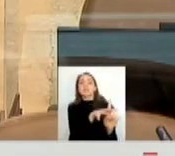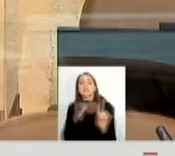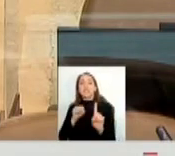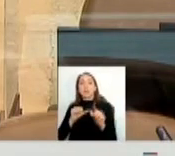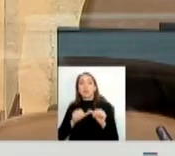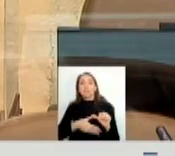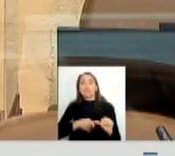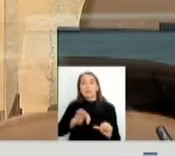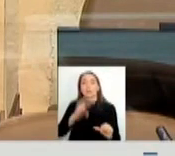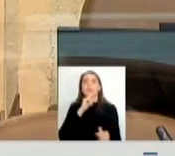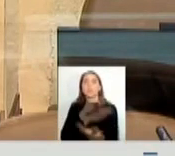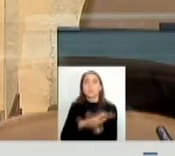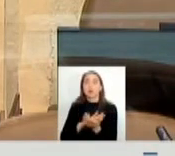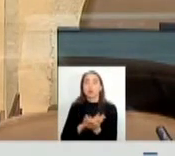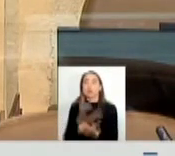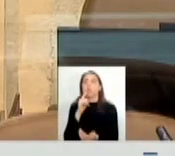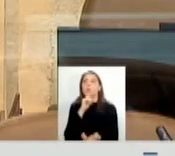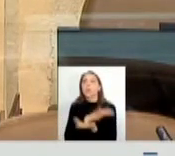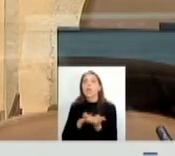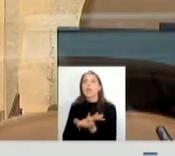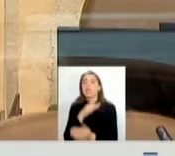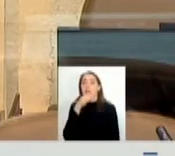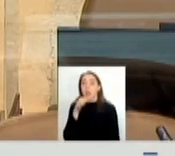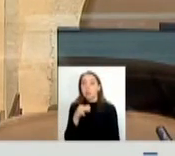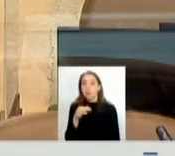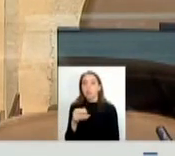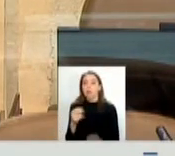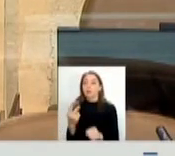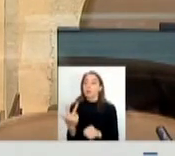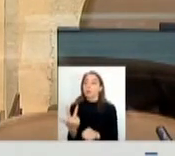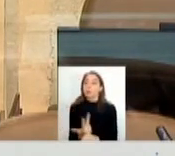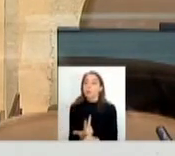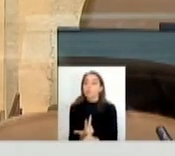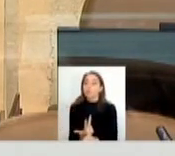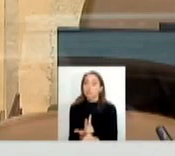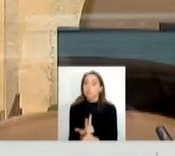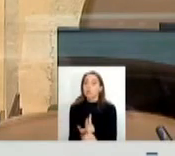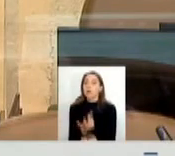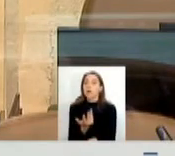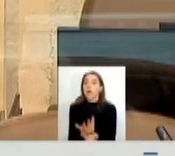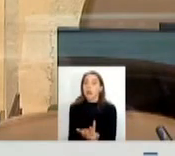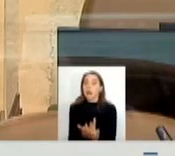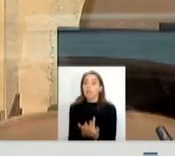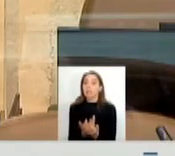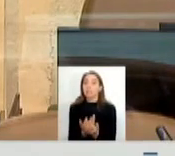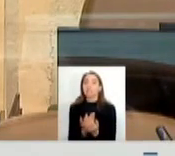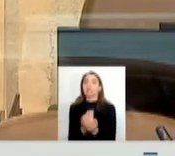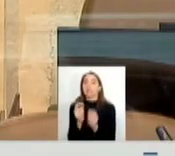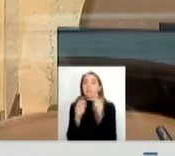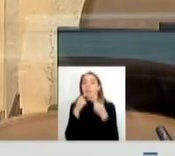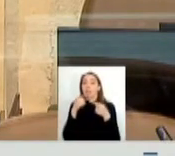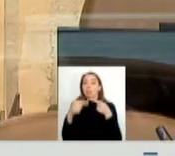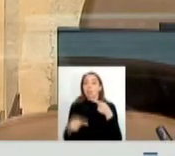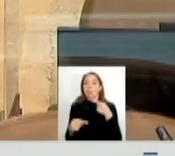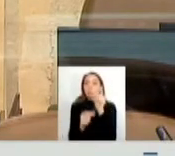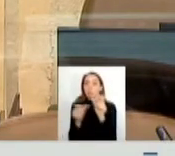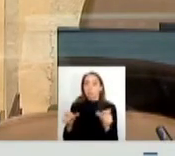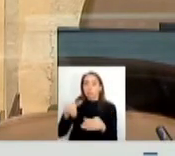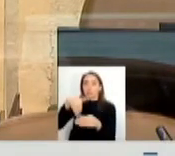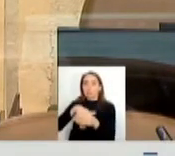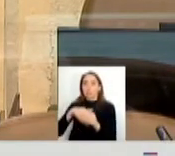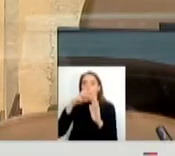por solo poner un ejemplo. Desgraciadamente hay una contradicción entre quienes van a votar este proyecto de ley a